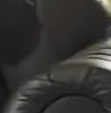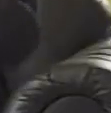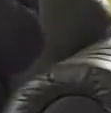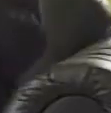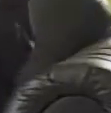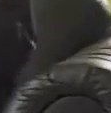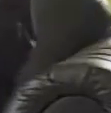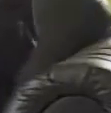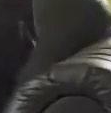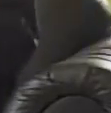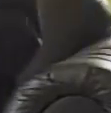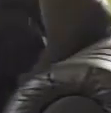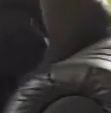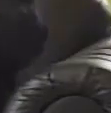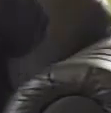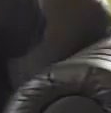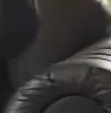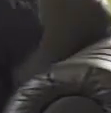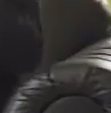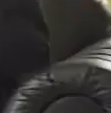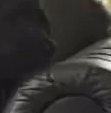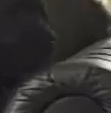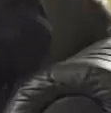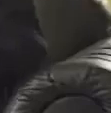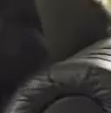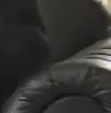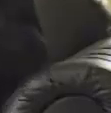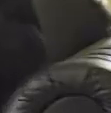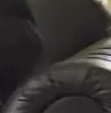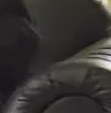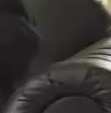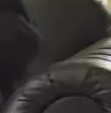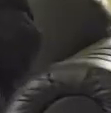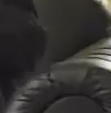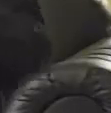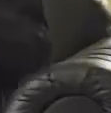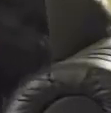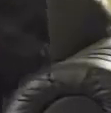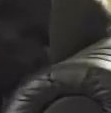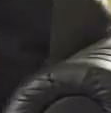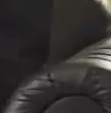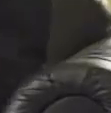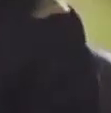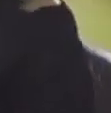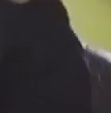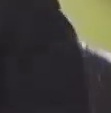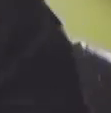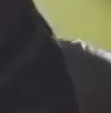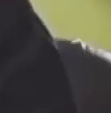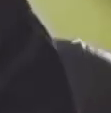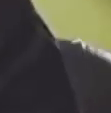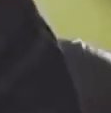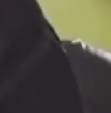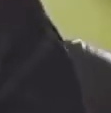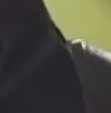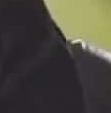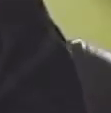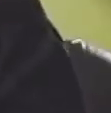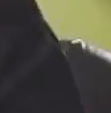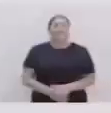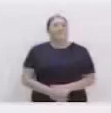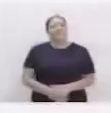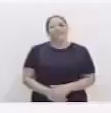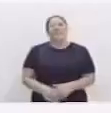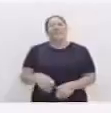que ellos puedan avanzar y en un futuro puedan ser mejores personas y pueden comunicarse con familia y